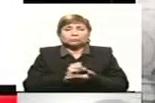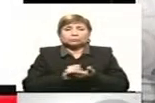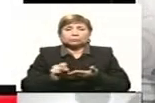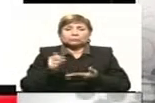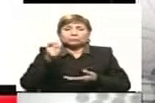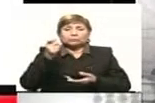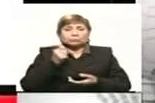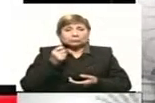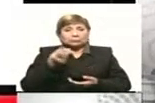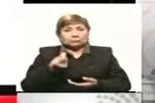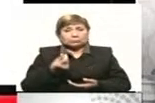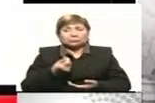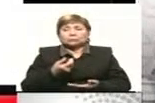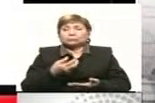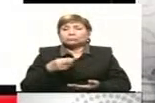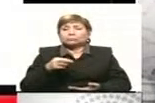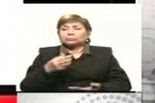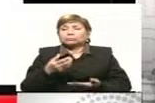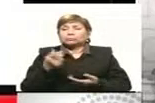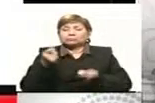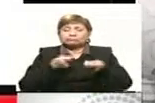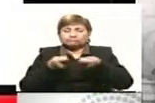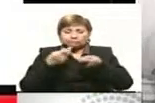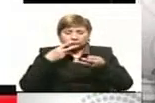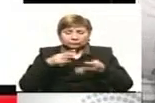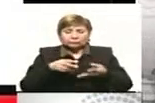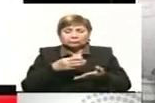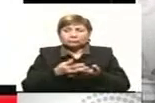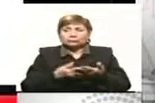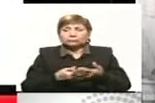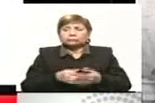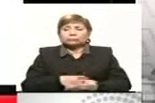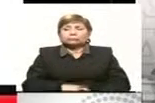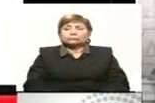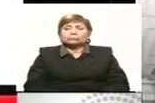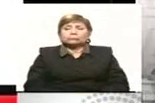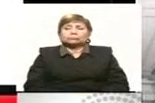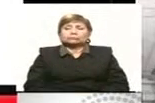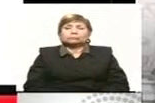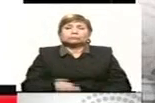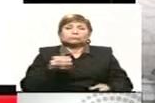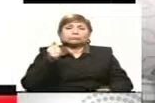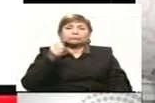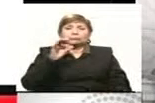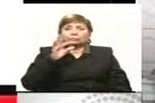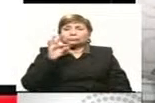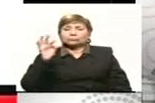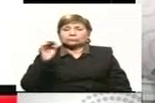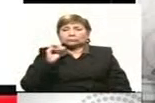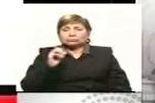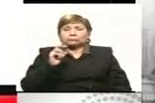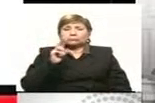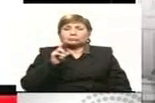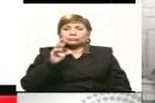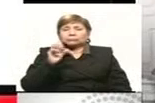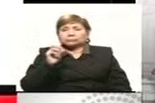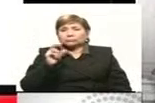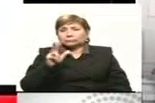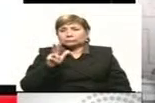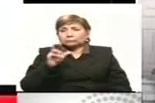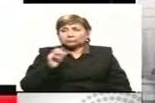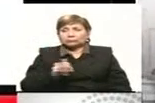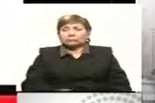de Pensiones, que administra las pensiones, en realidad la ONP administra las pensiones de la 19.990 y de la 25.30,